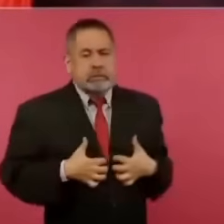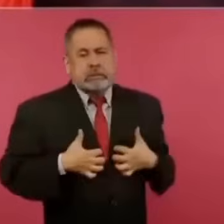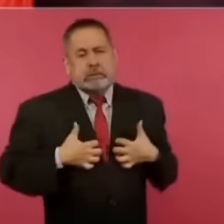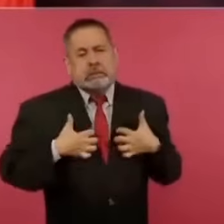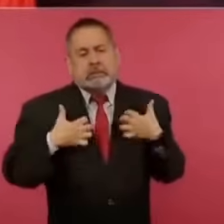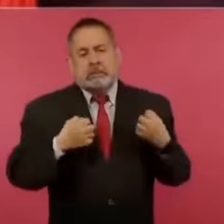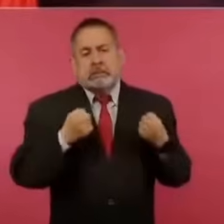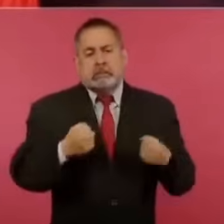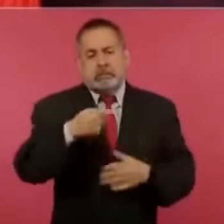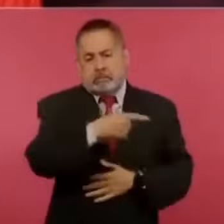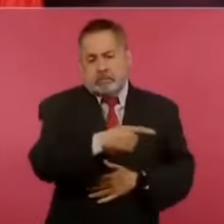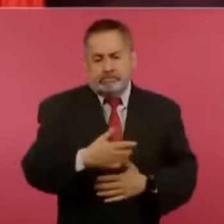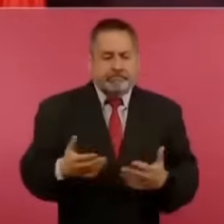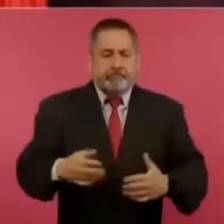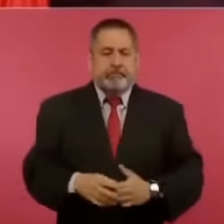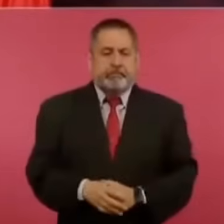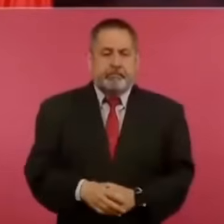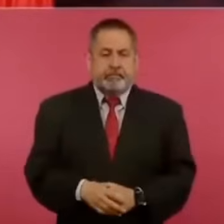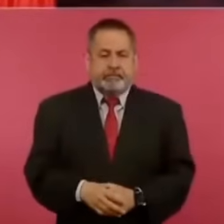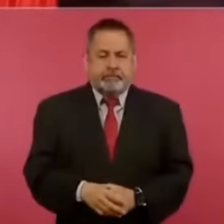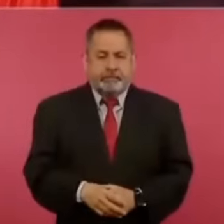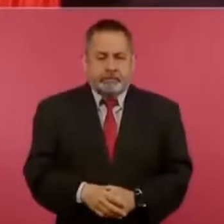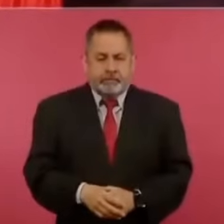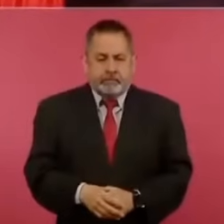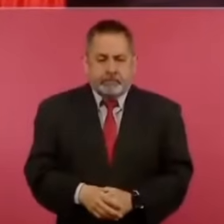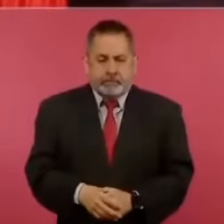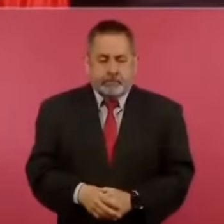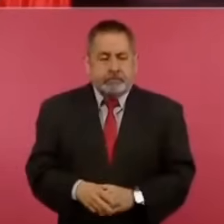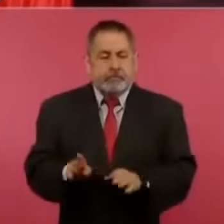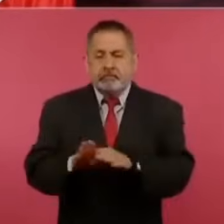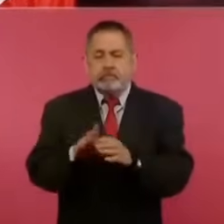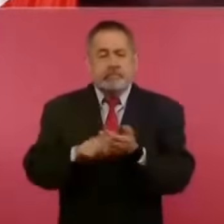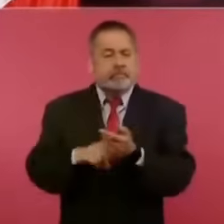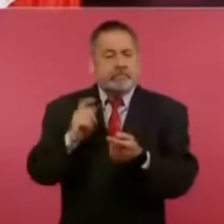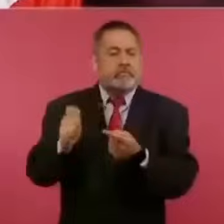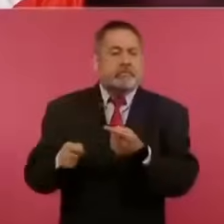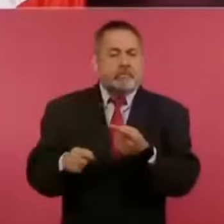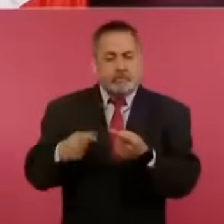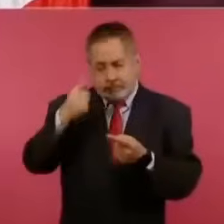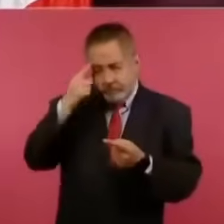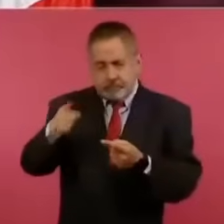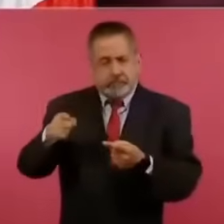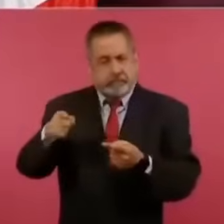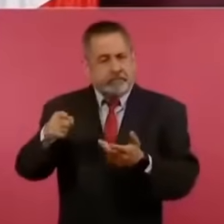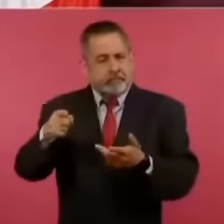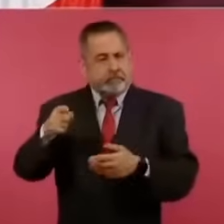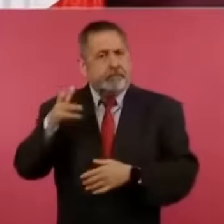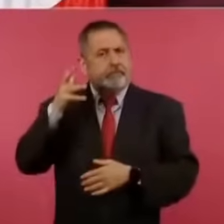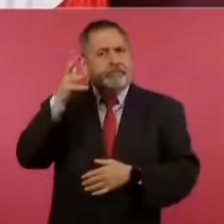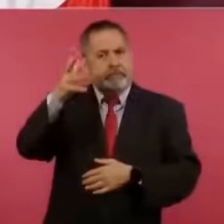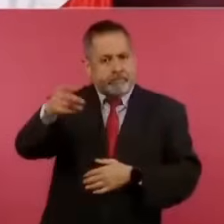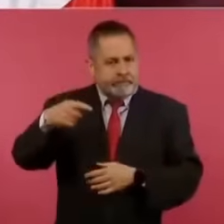pero imagínense lo que significa para las nuevas generaciones